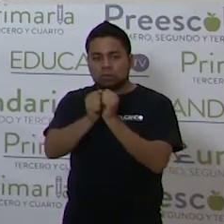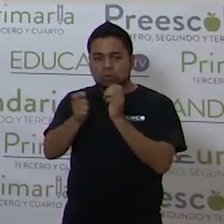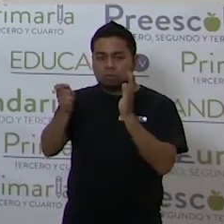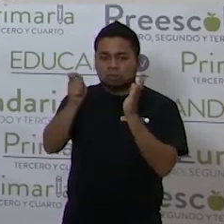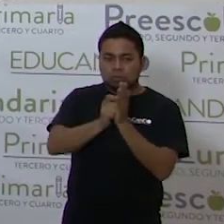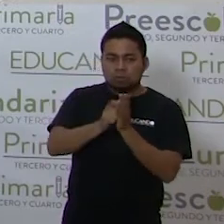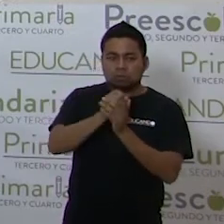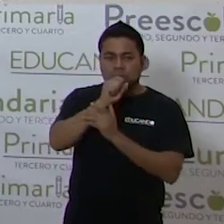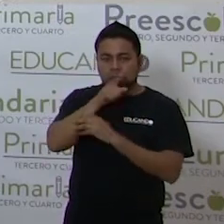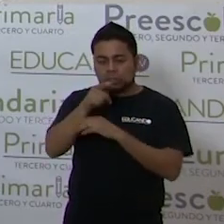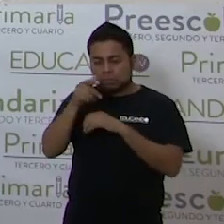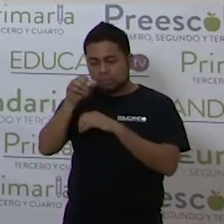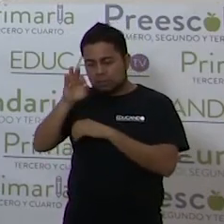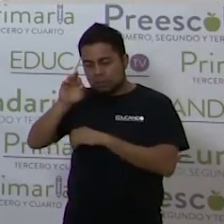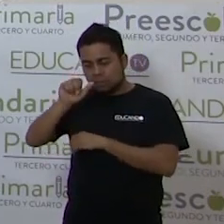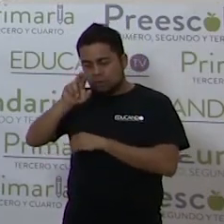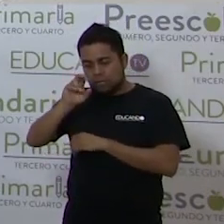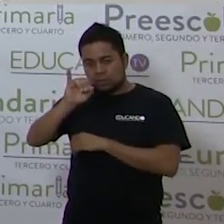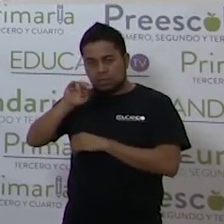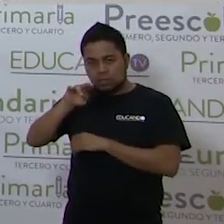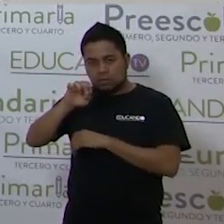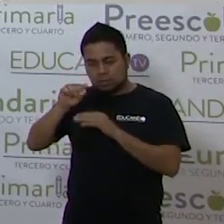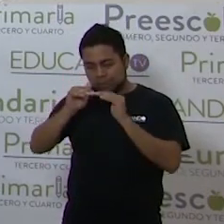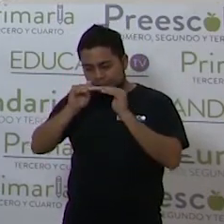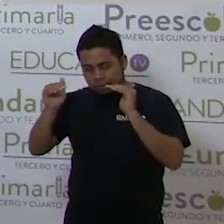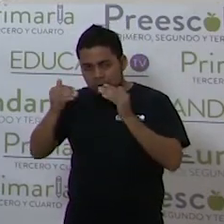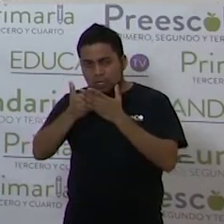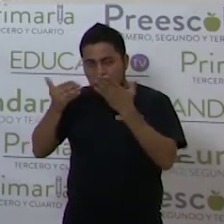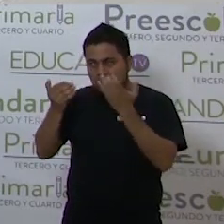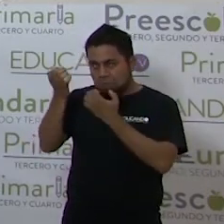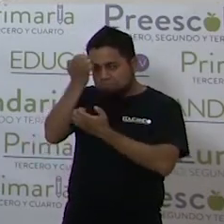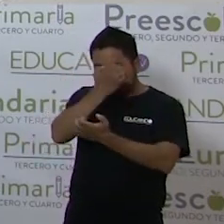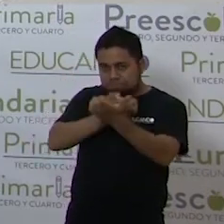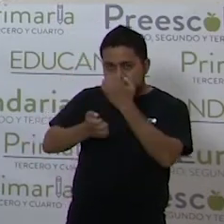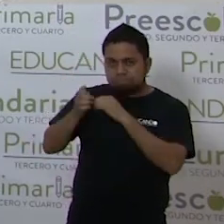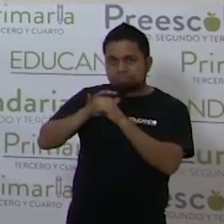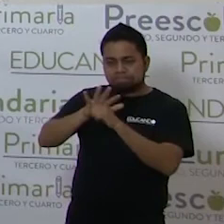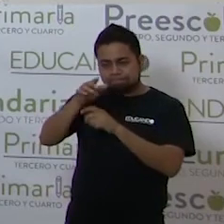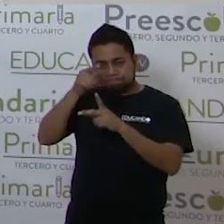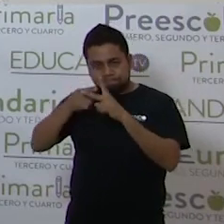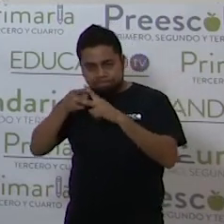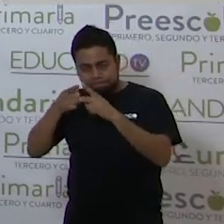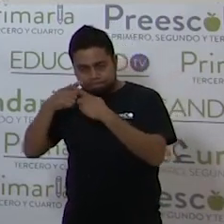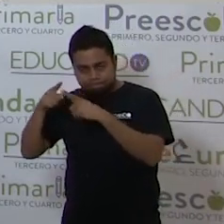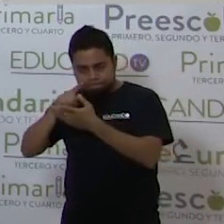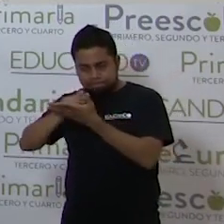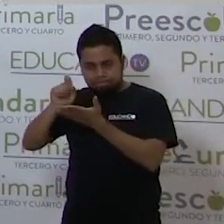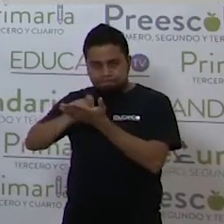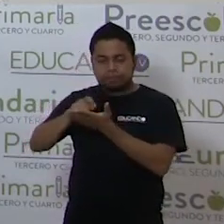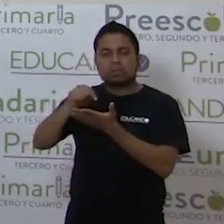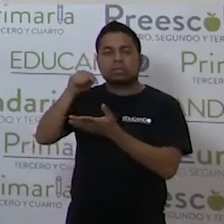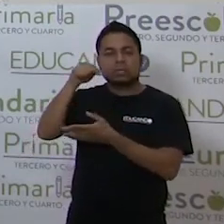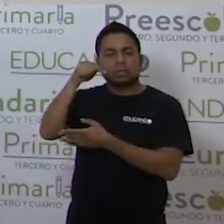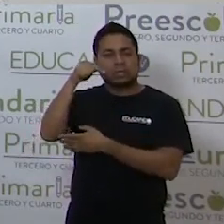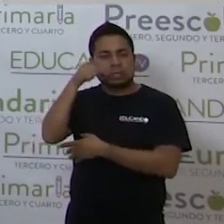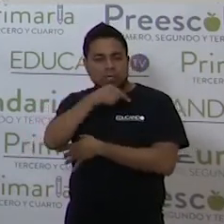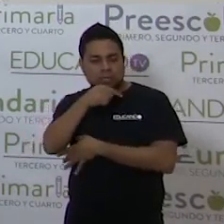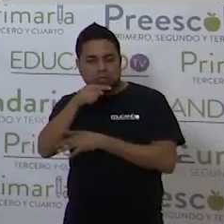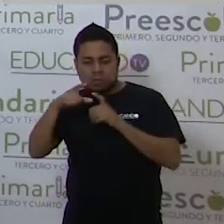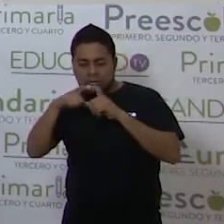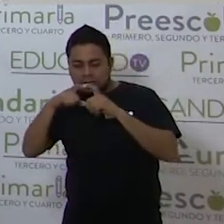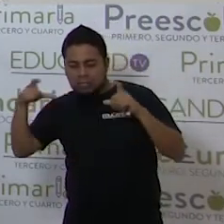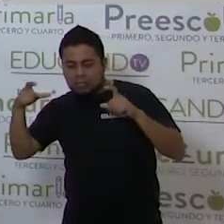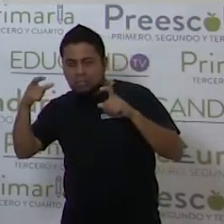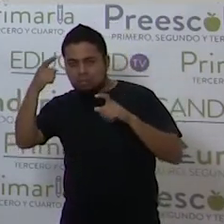fraccionarios bien ahora vamos a analizar algunos planteamientos y vamos a aplicar esta ecuación